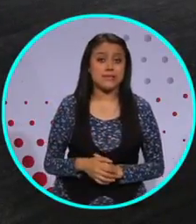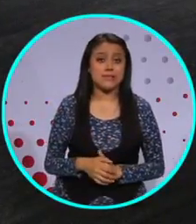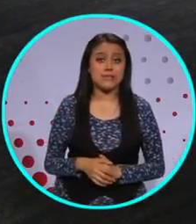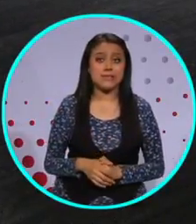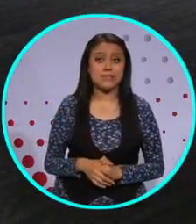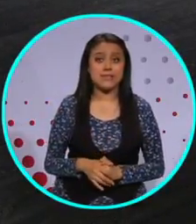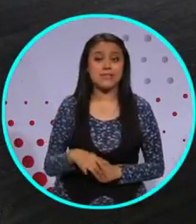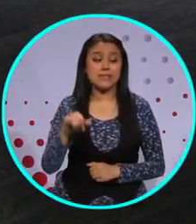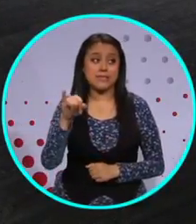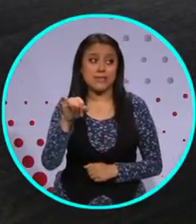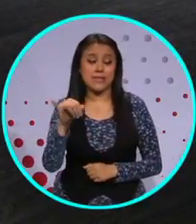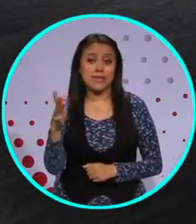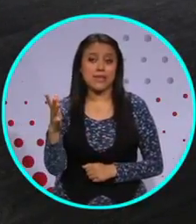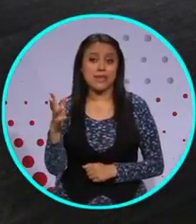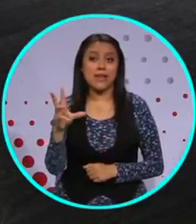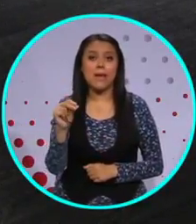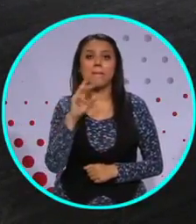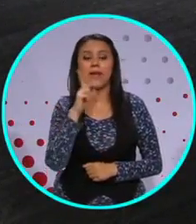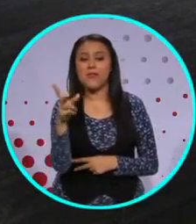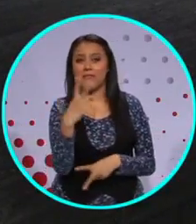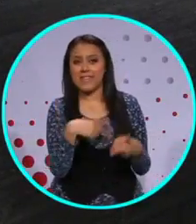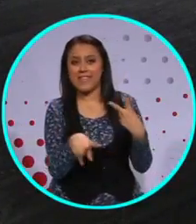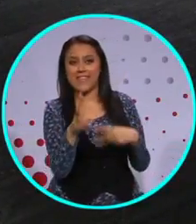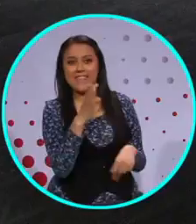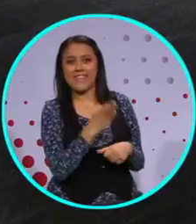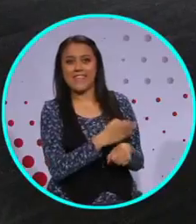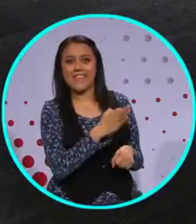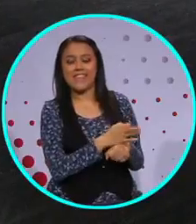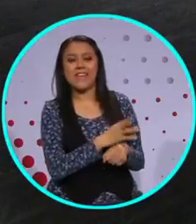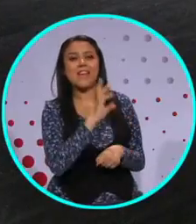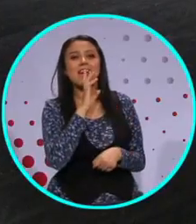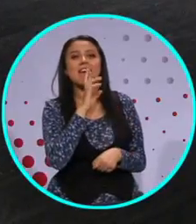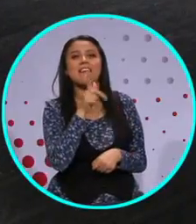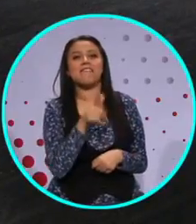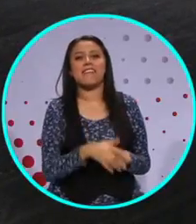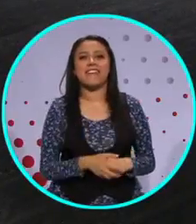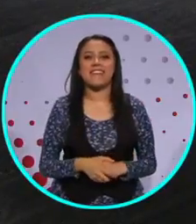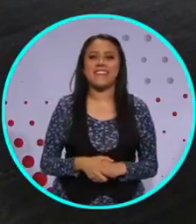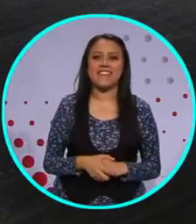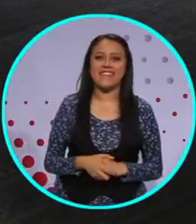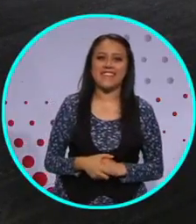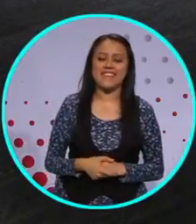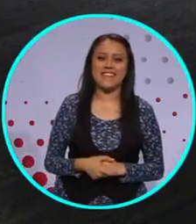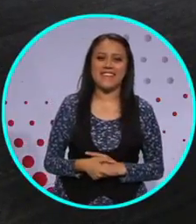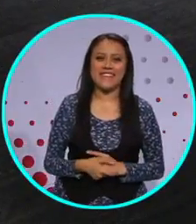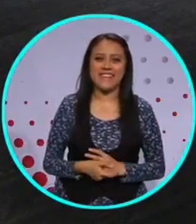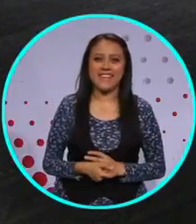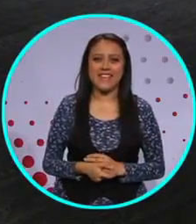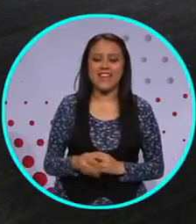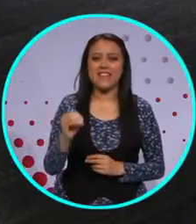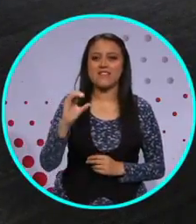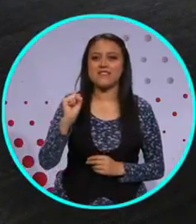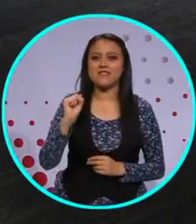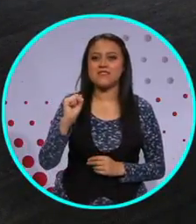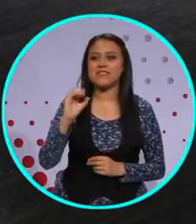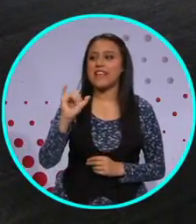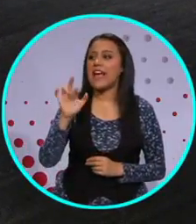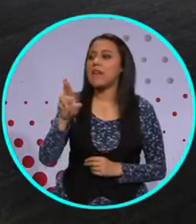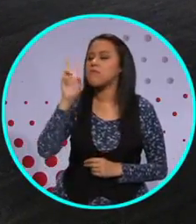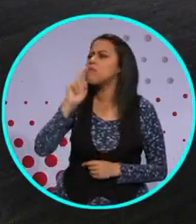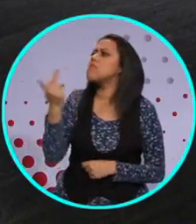y claro porque no la traen más claro qué oscar qué es esto